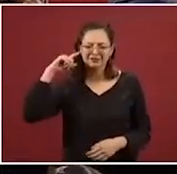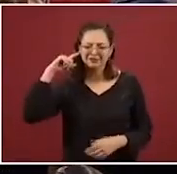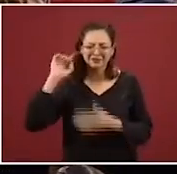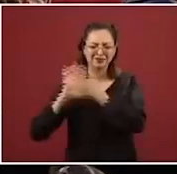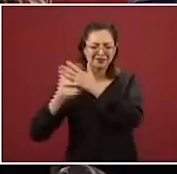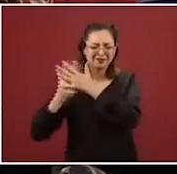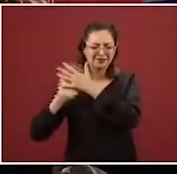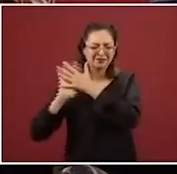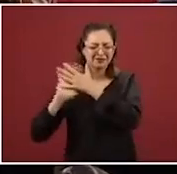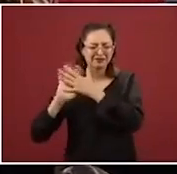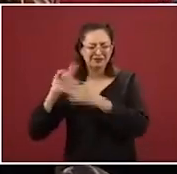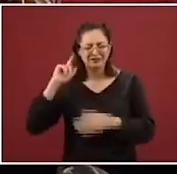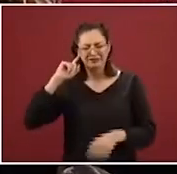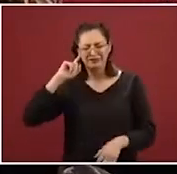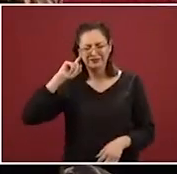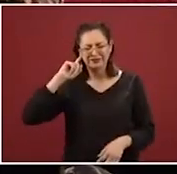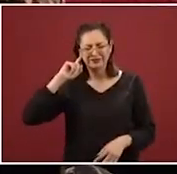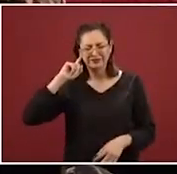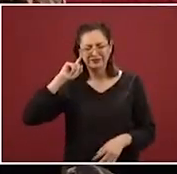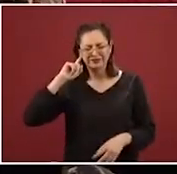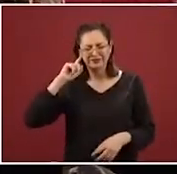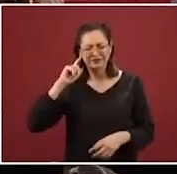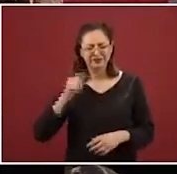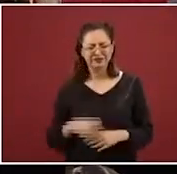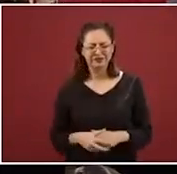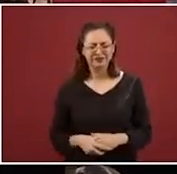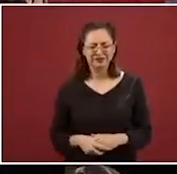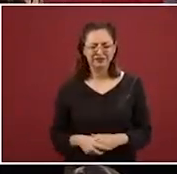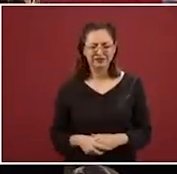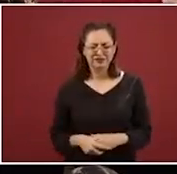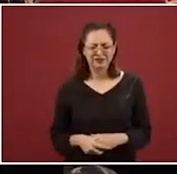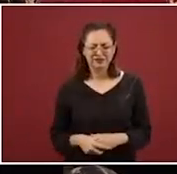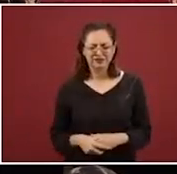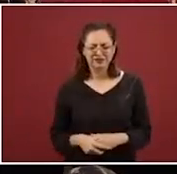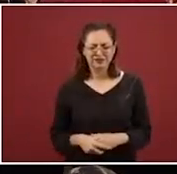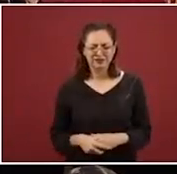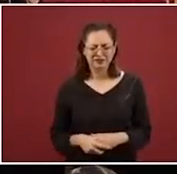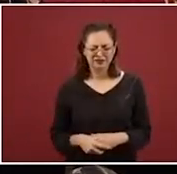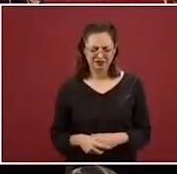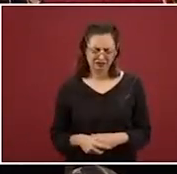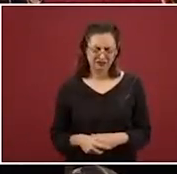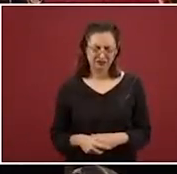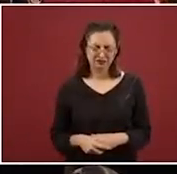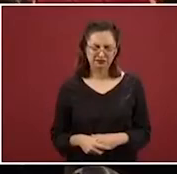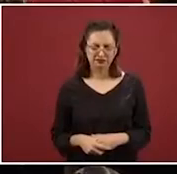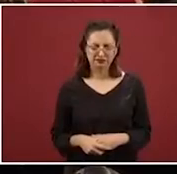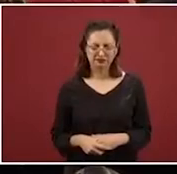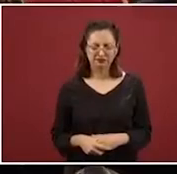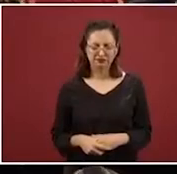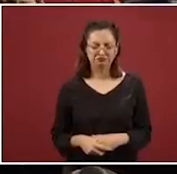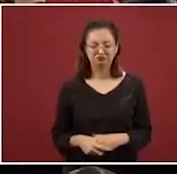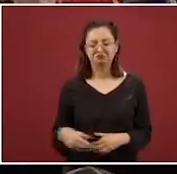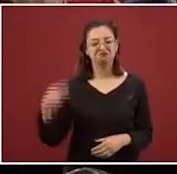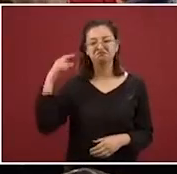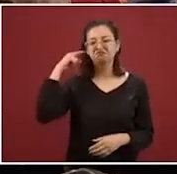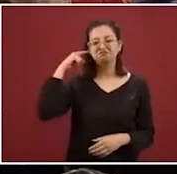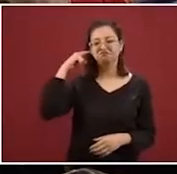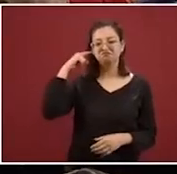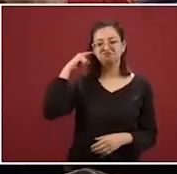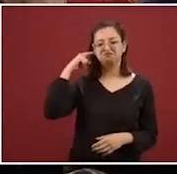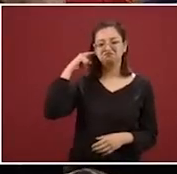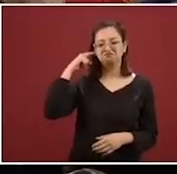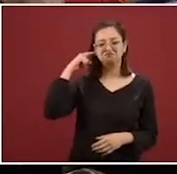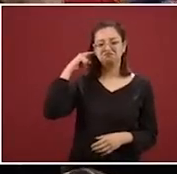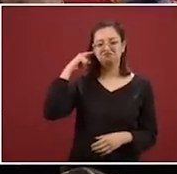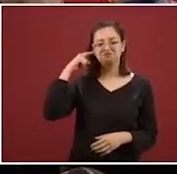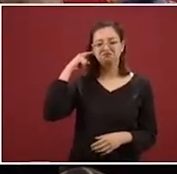Diferentes observaciones y no se hace un análisis de lo mismo. Es decir, tenemos por ejemplo el caso de que hoy